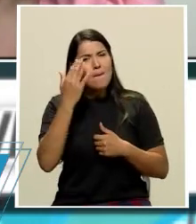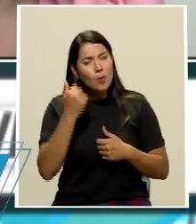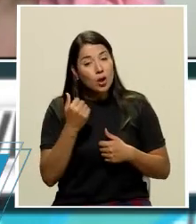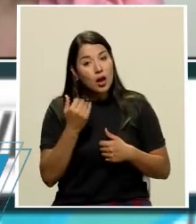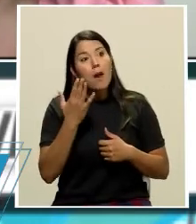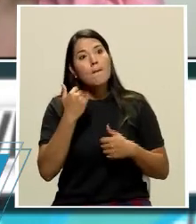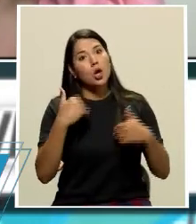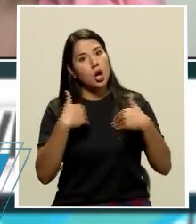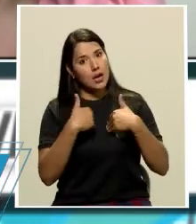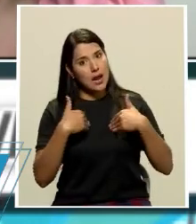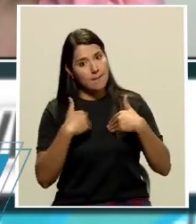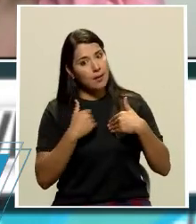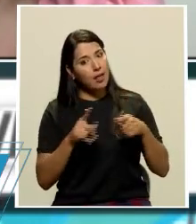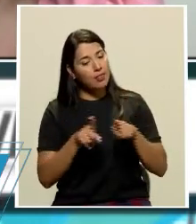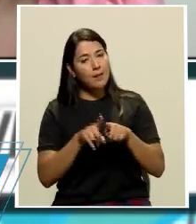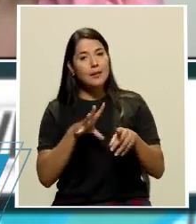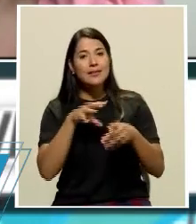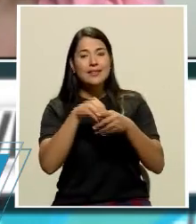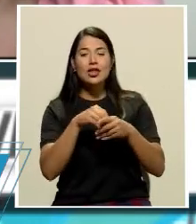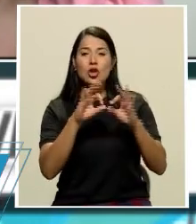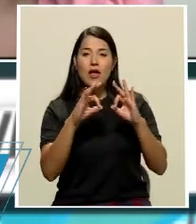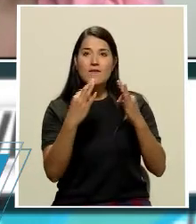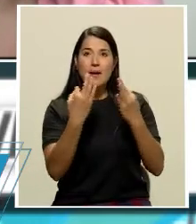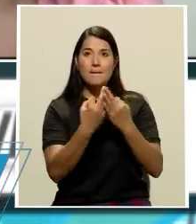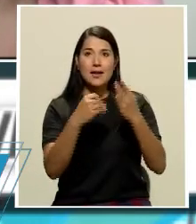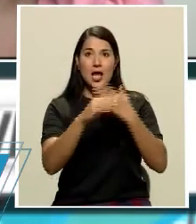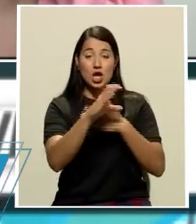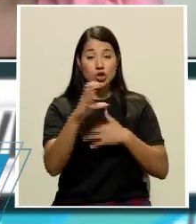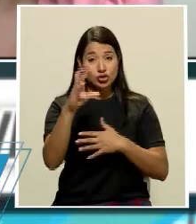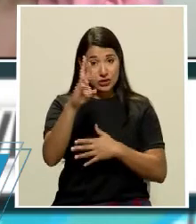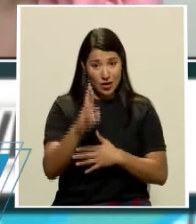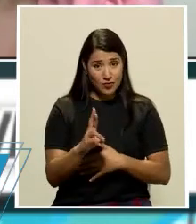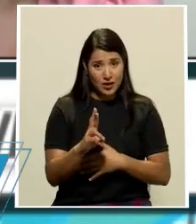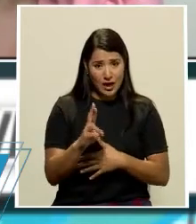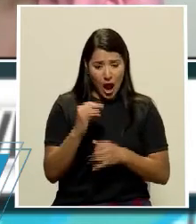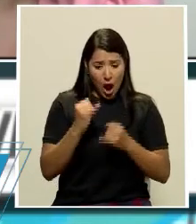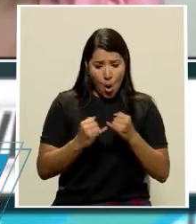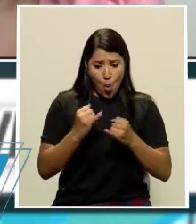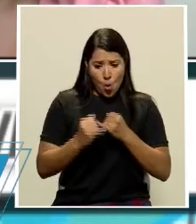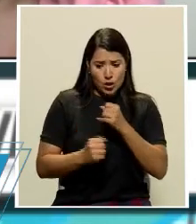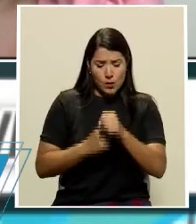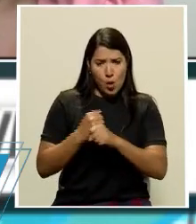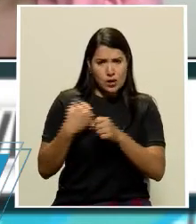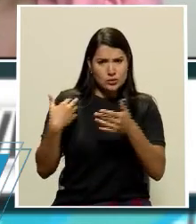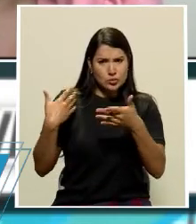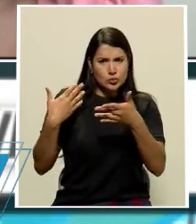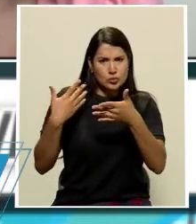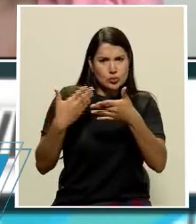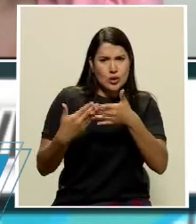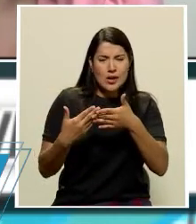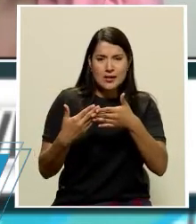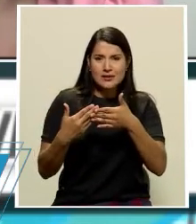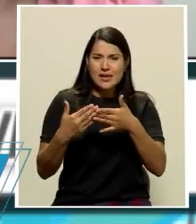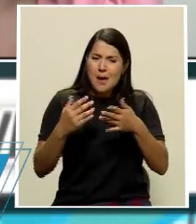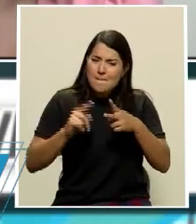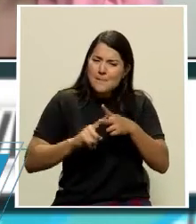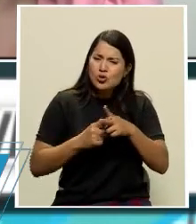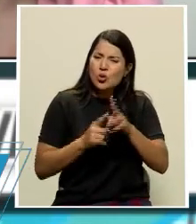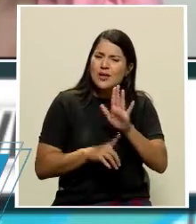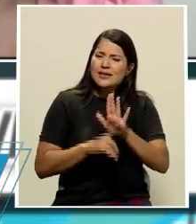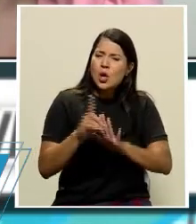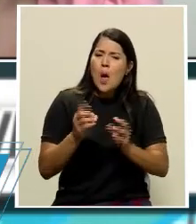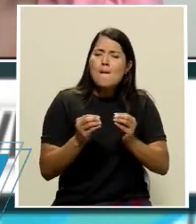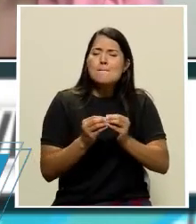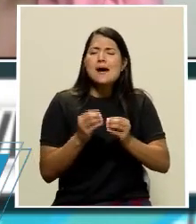son parte de las familias costarricenses. En los últimos años se ha ido desarrollando una enorme